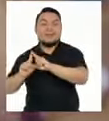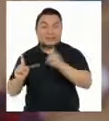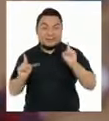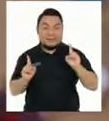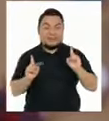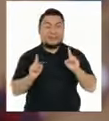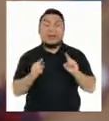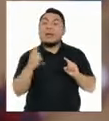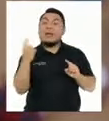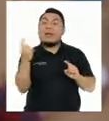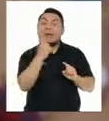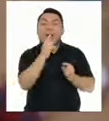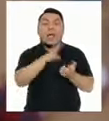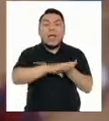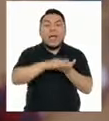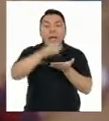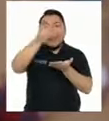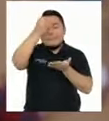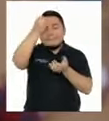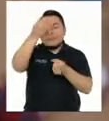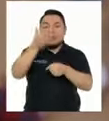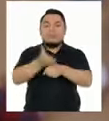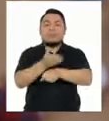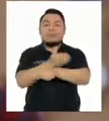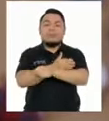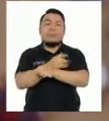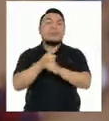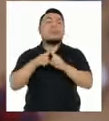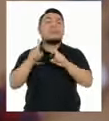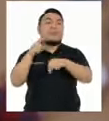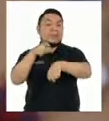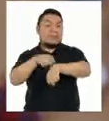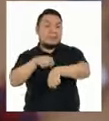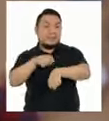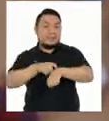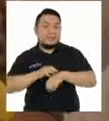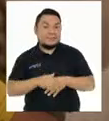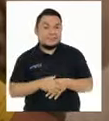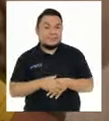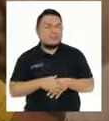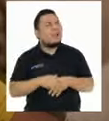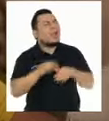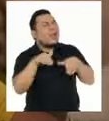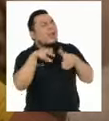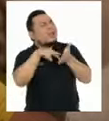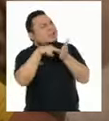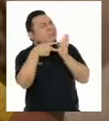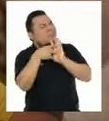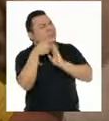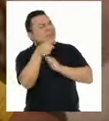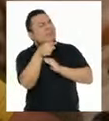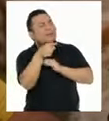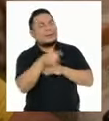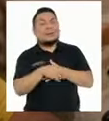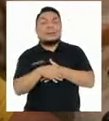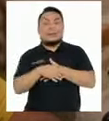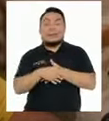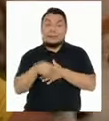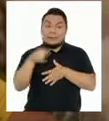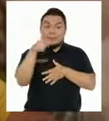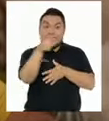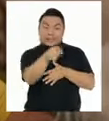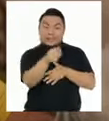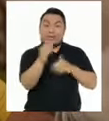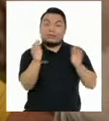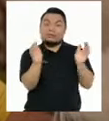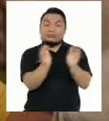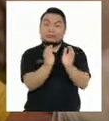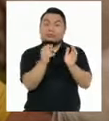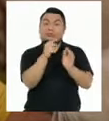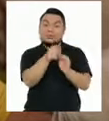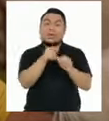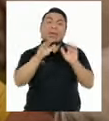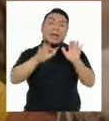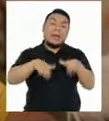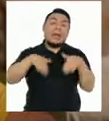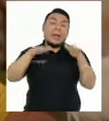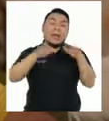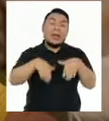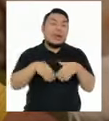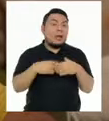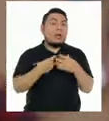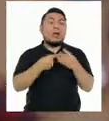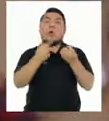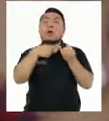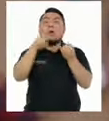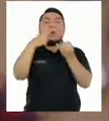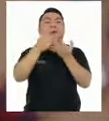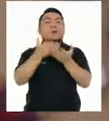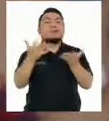¿Oh? ¿Y qué significa eso, Héctor? Que a pesar de tener la misma edad, Chasqui aprenderá algunas cosas antes que tú y